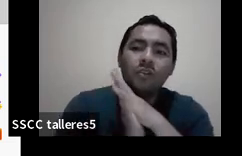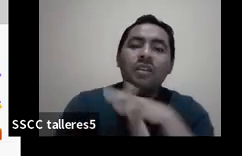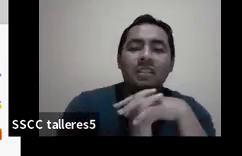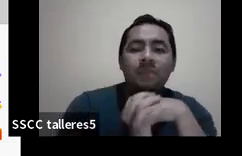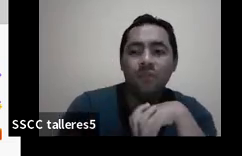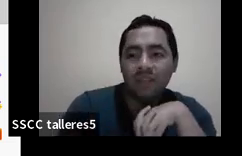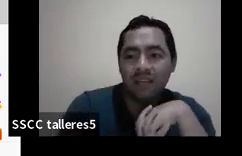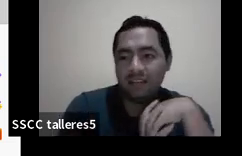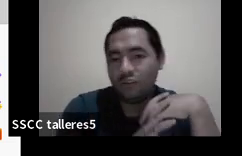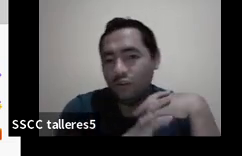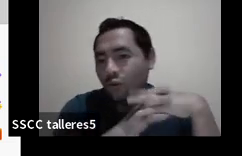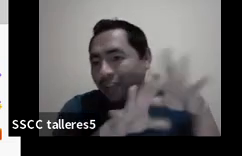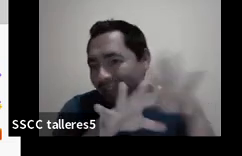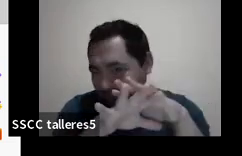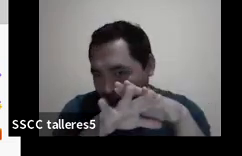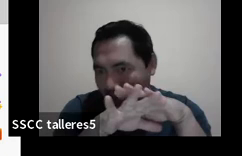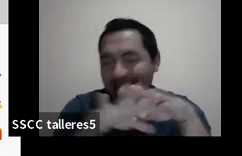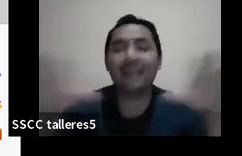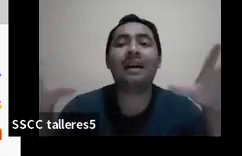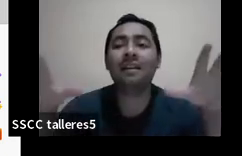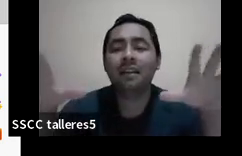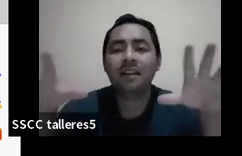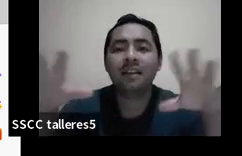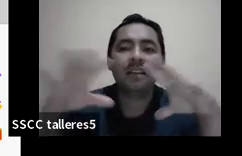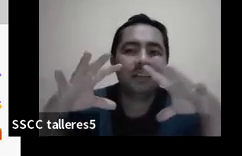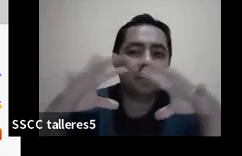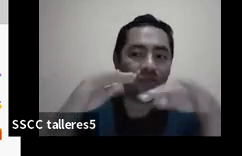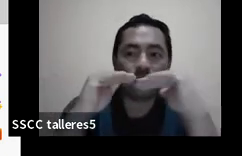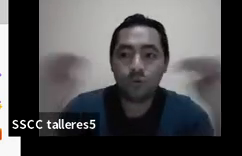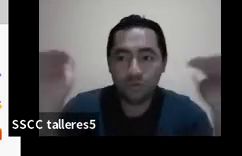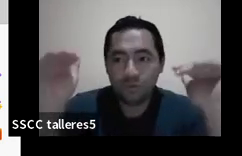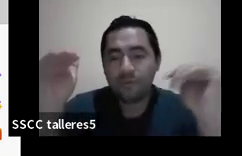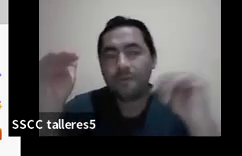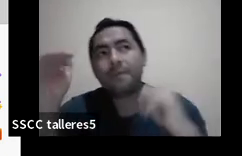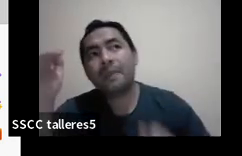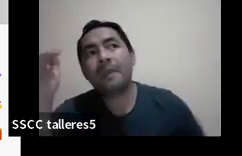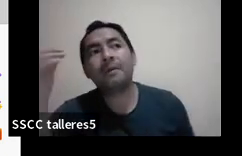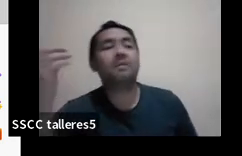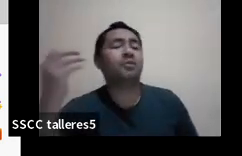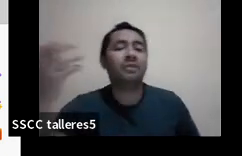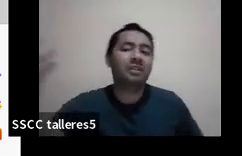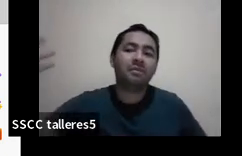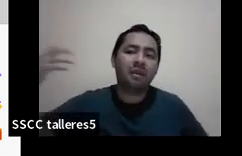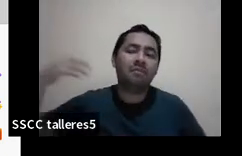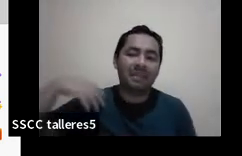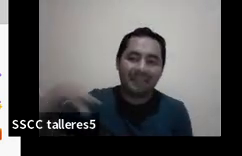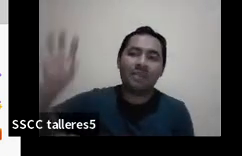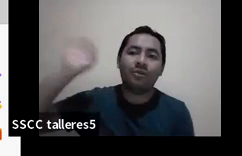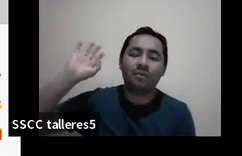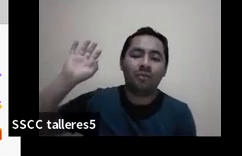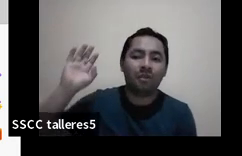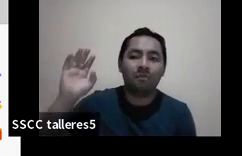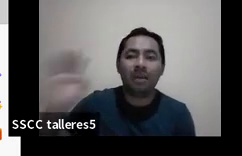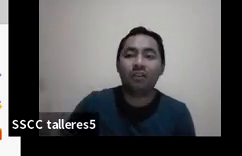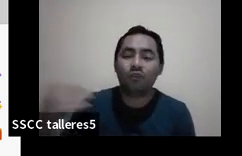algunos casos excepcionales. No es general y no es absoluto, ¿ya? Muchas veces han